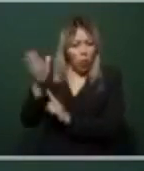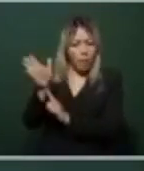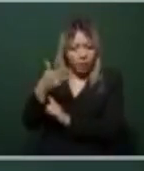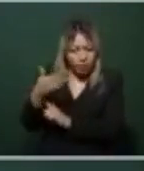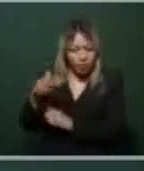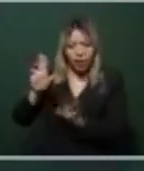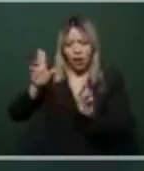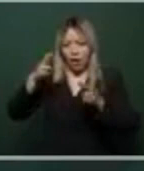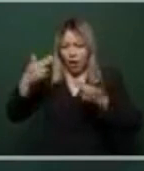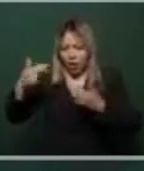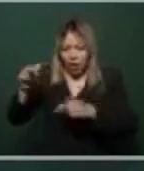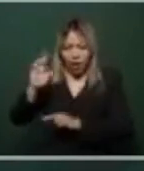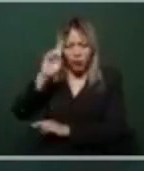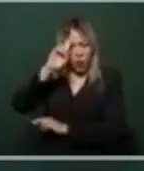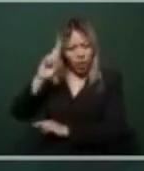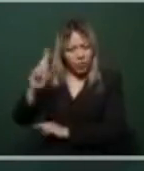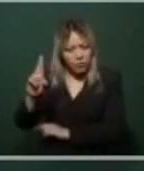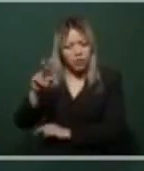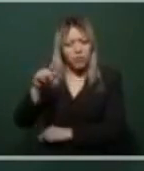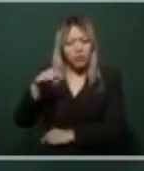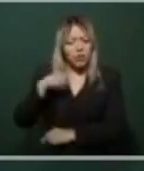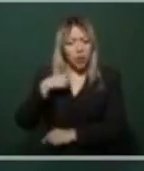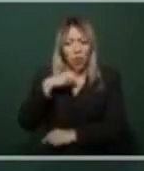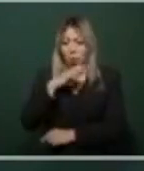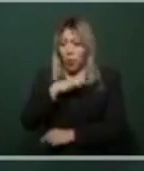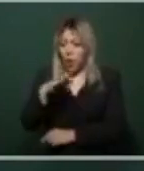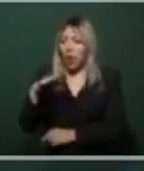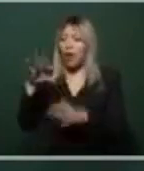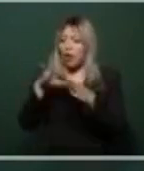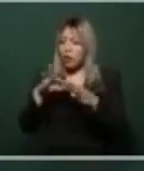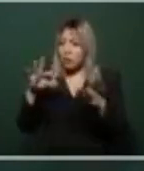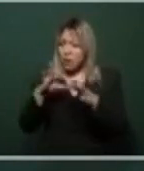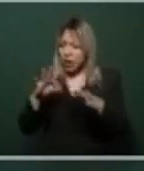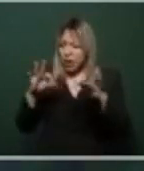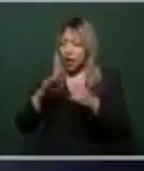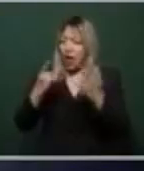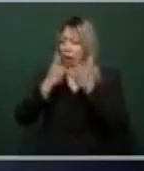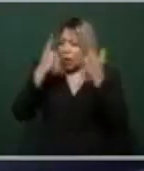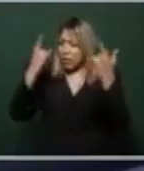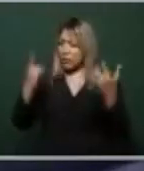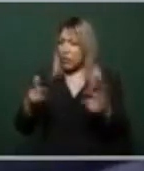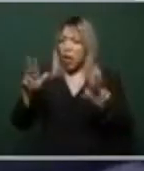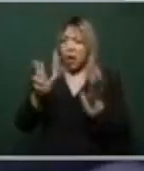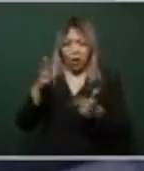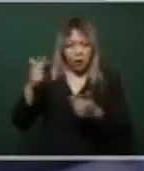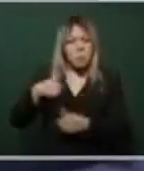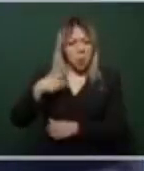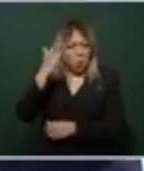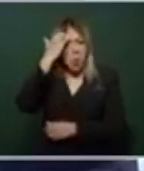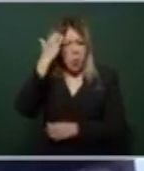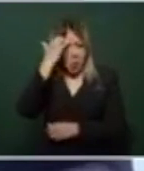himno. Les puedo hasta contar la historia del himno, ¿sí? Que